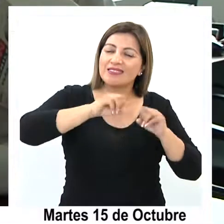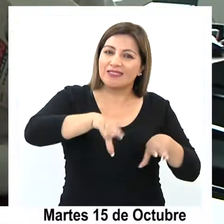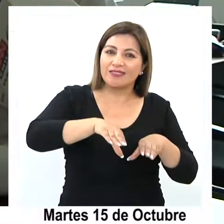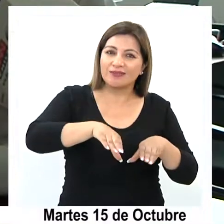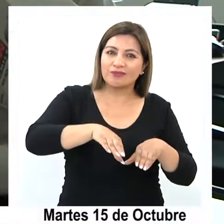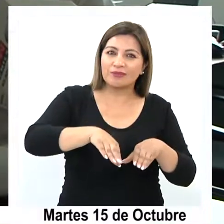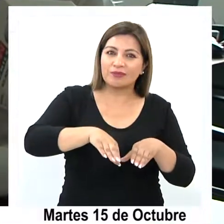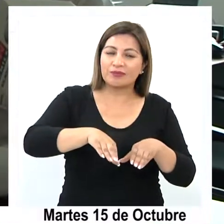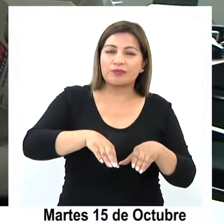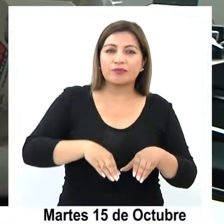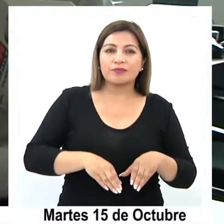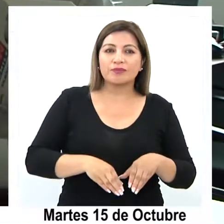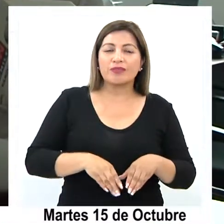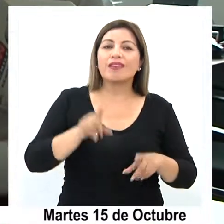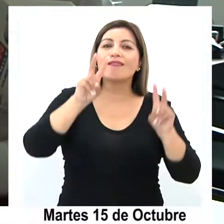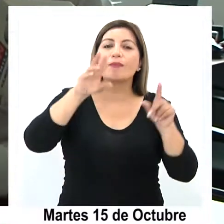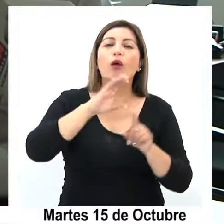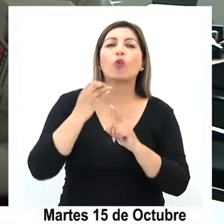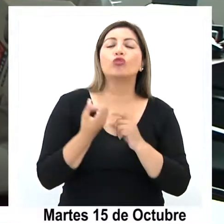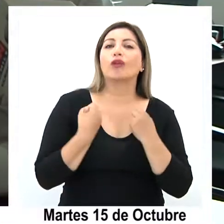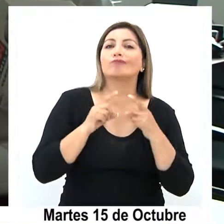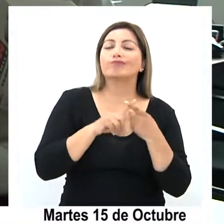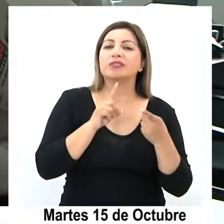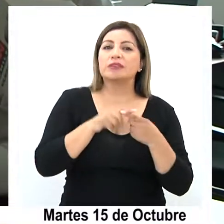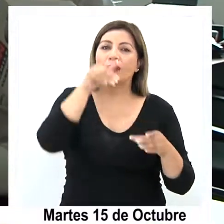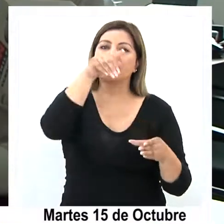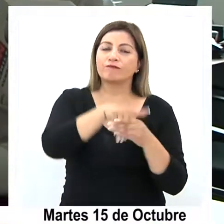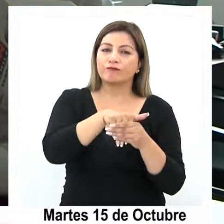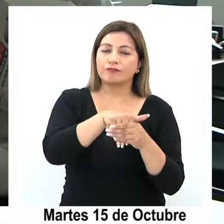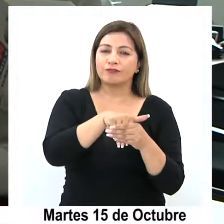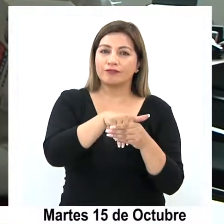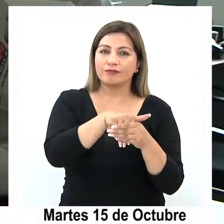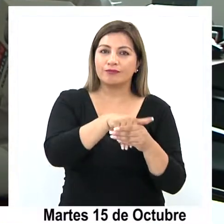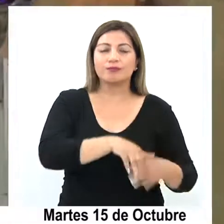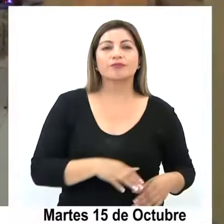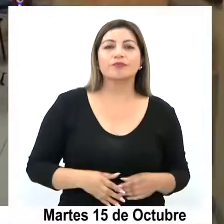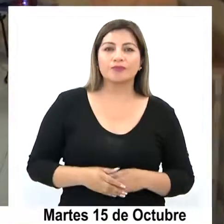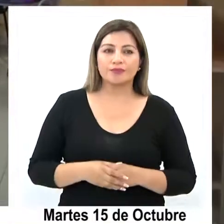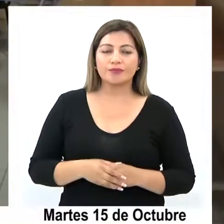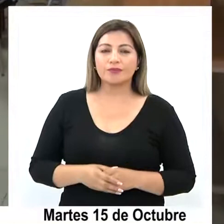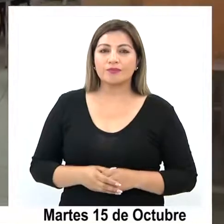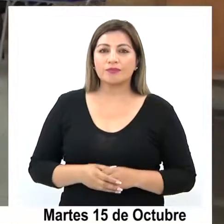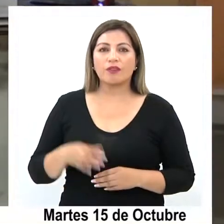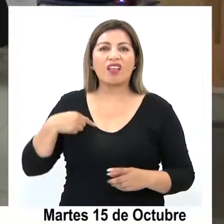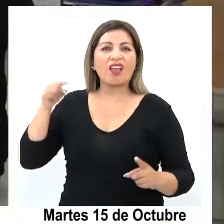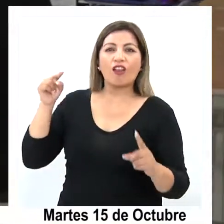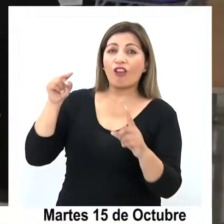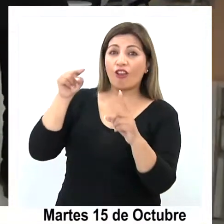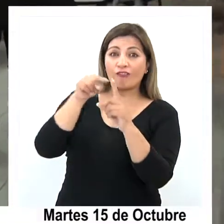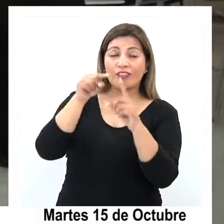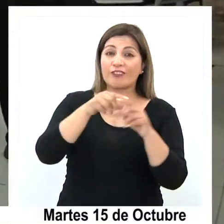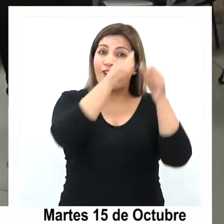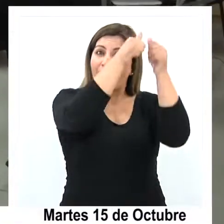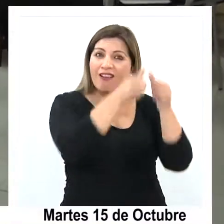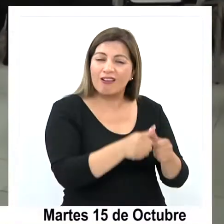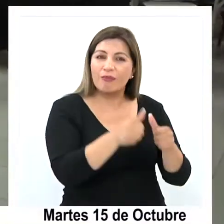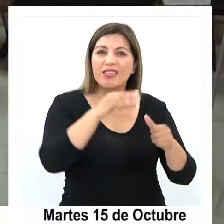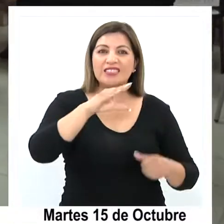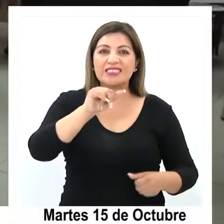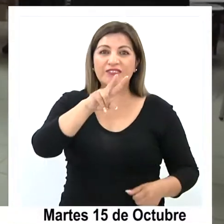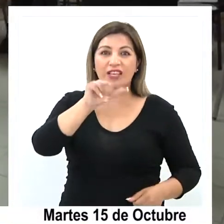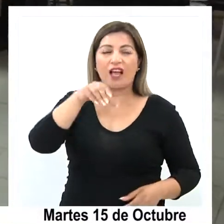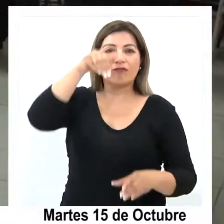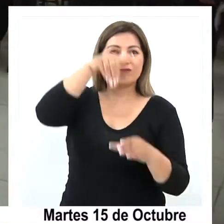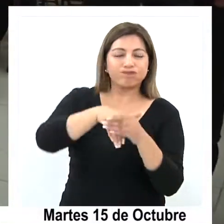hábito y la cultura de participar en los procesos eleccionarios. El objetivo de esta campaña cívico